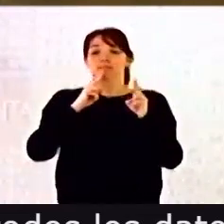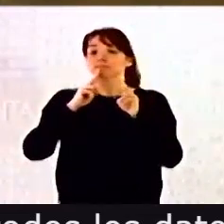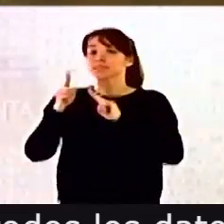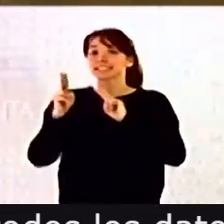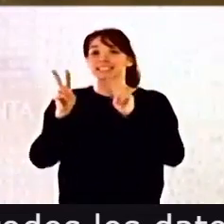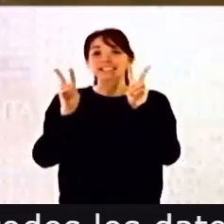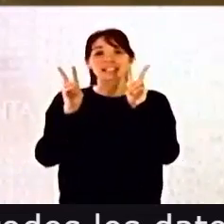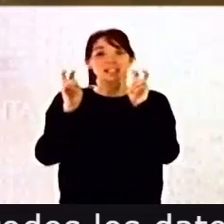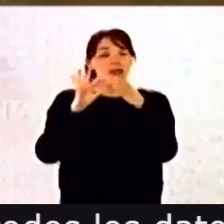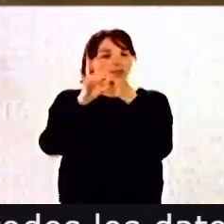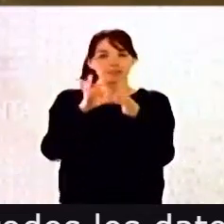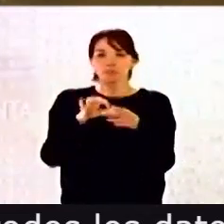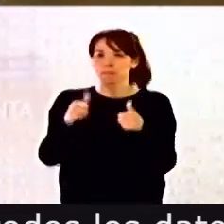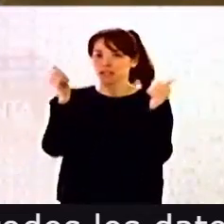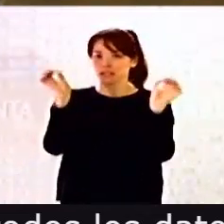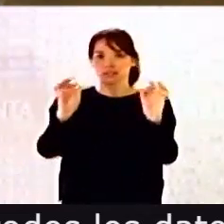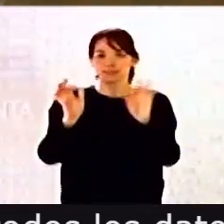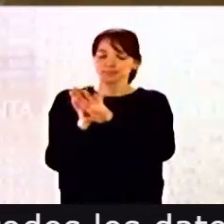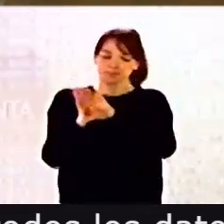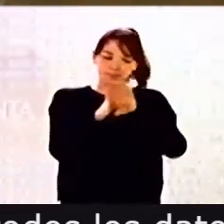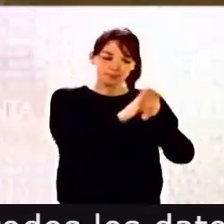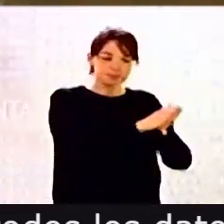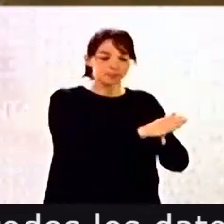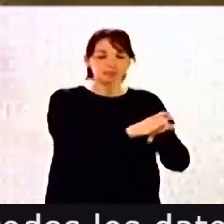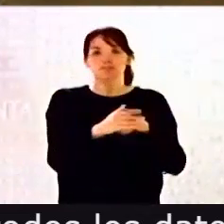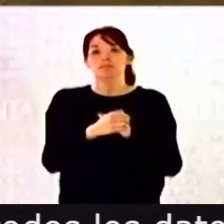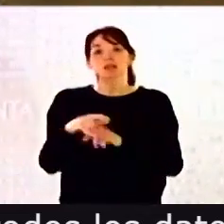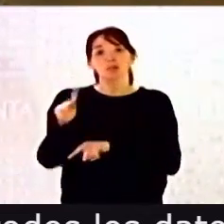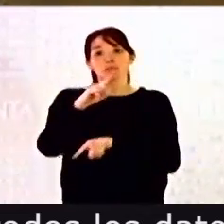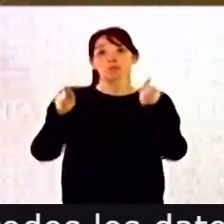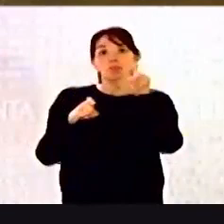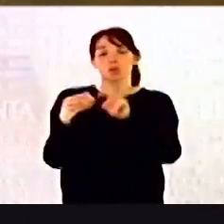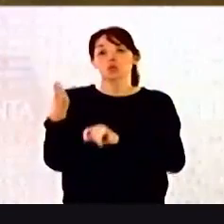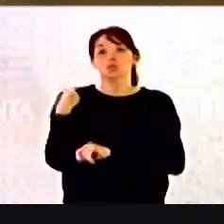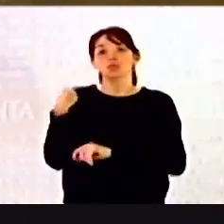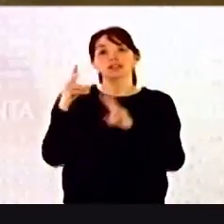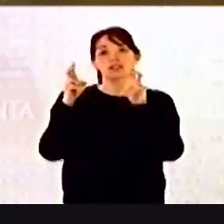respecto a este tema. Con respecto a lo que me preguntaba